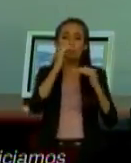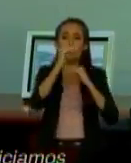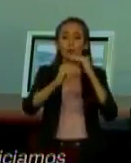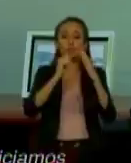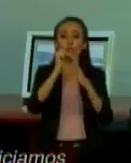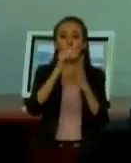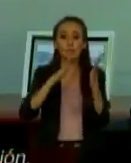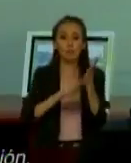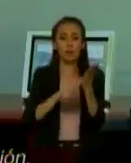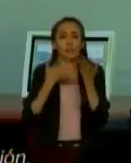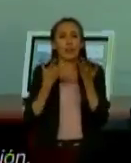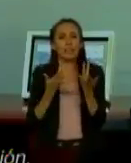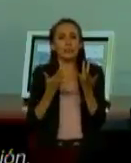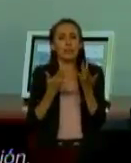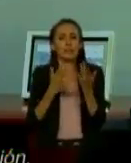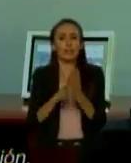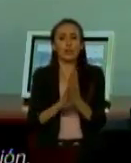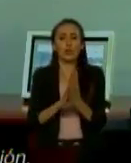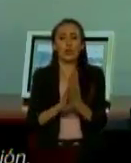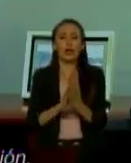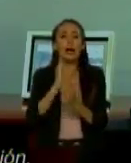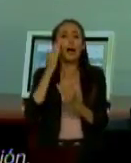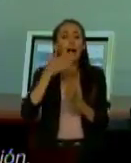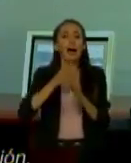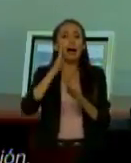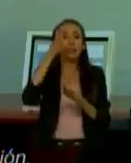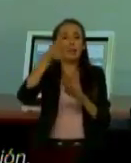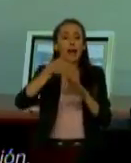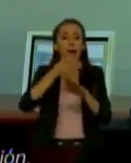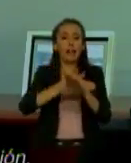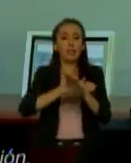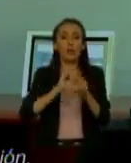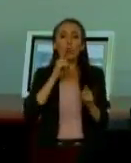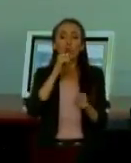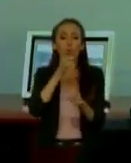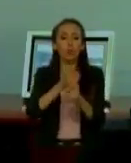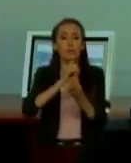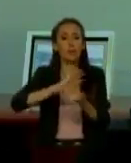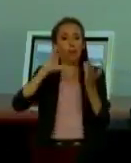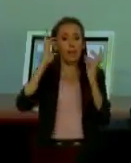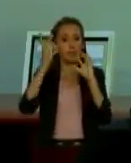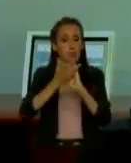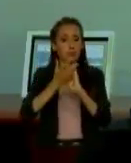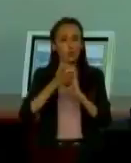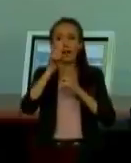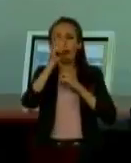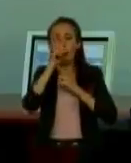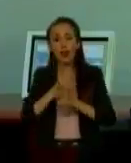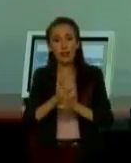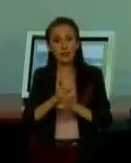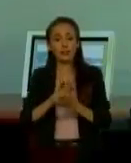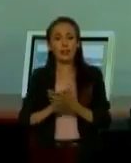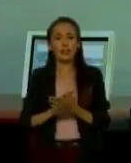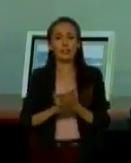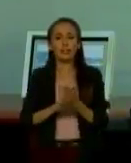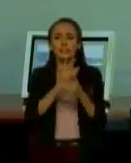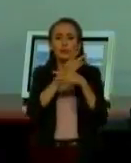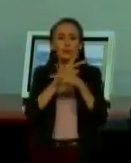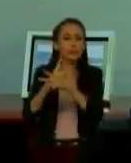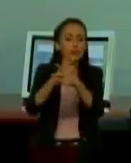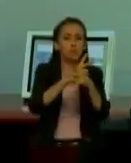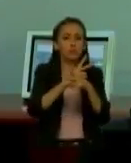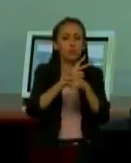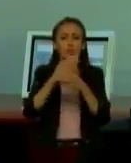proyecto esperanzador allá en el 2007, una verdadera revolución. La lealtad es defender los valores, no